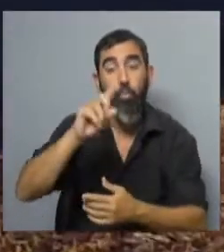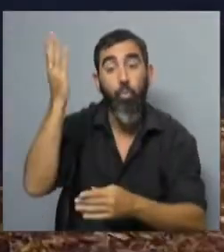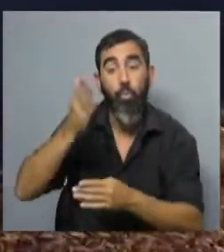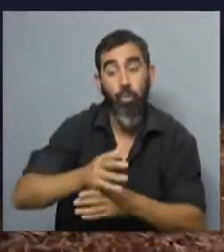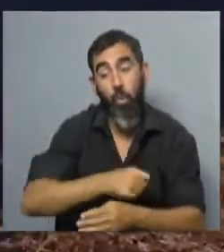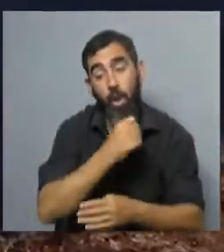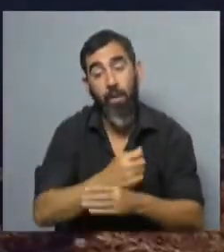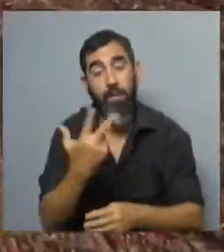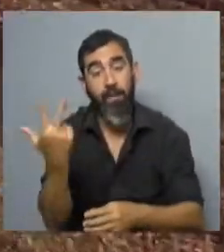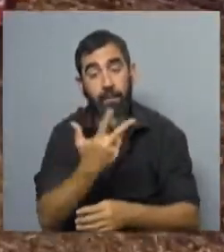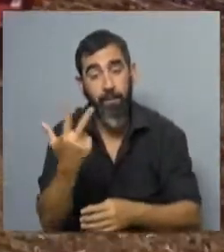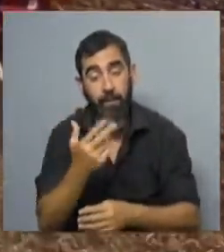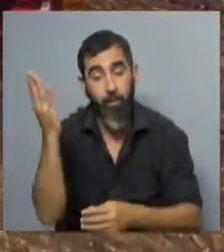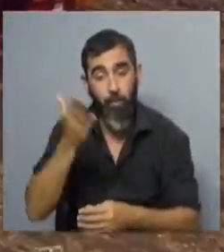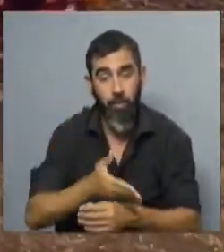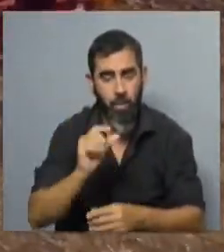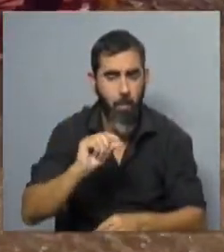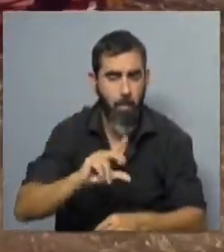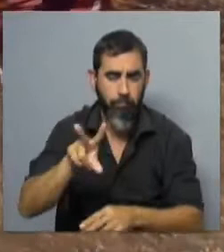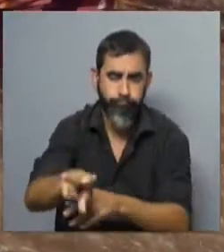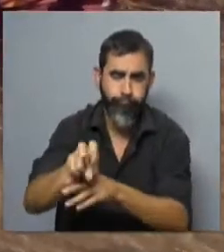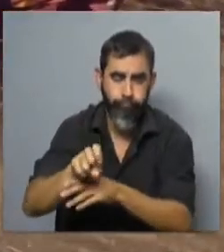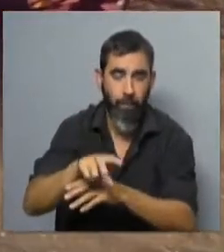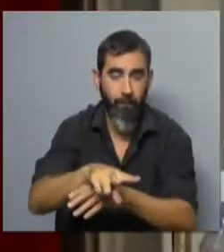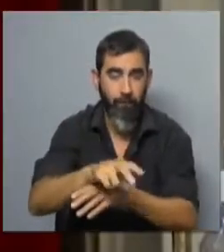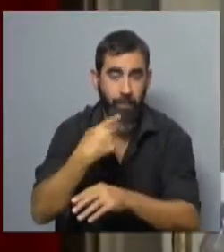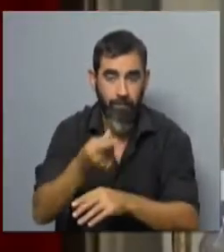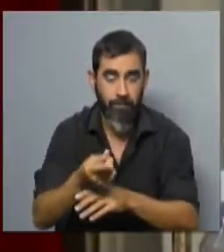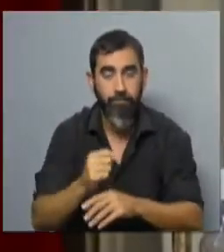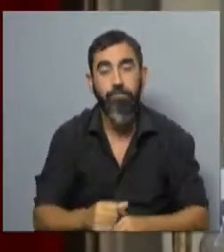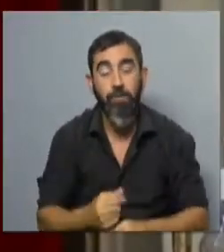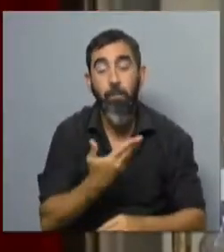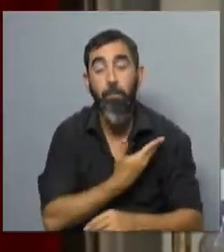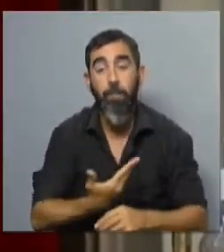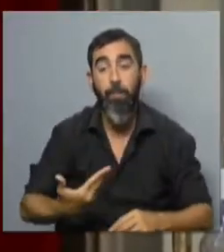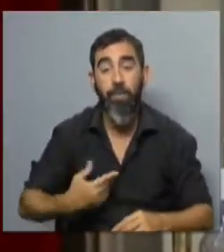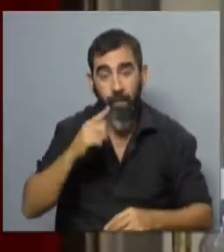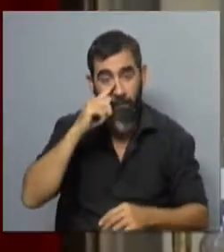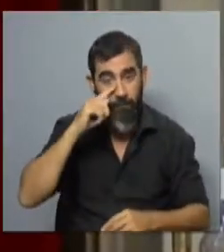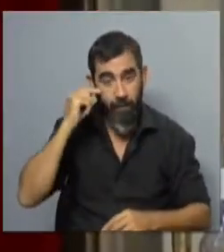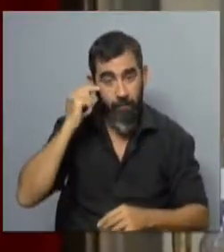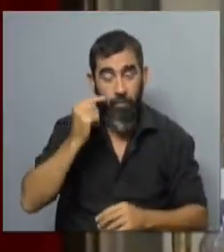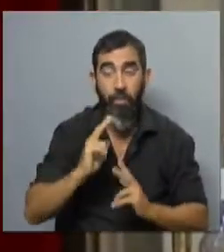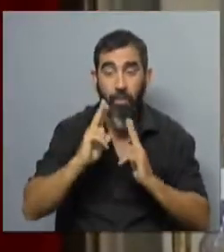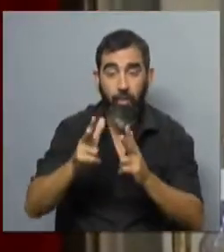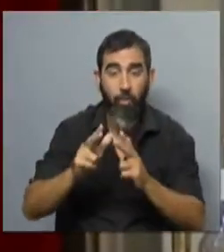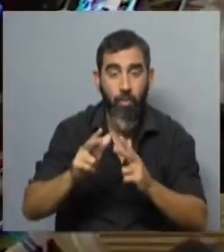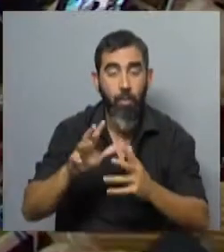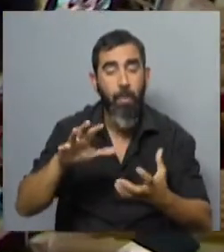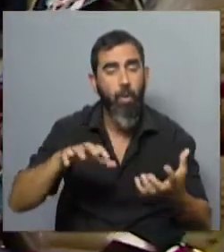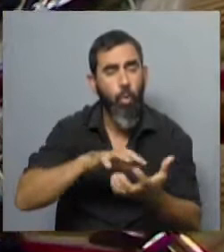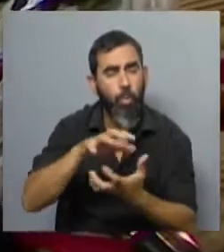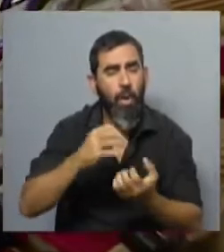al 33% y de esta manera aumentar su recaudación fiscal de divisas. El presidente Alberto Fernández sostuvo que la mayor